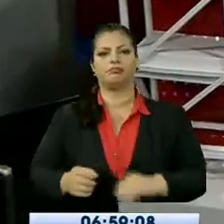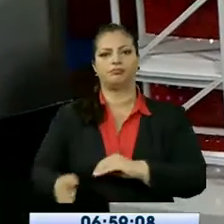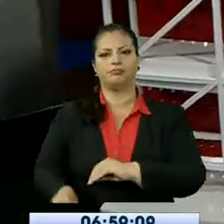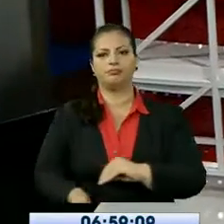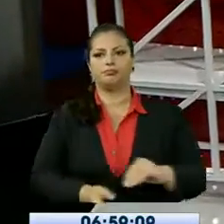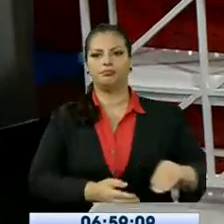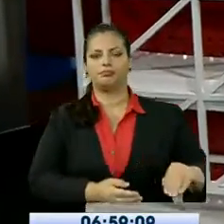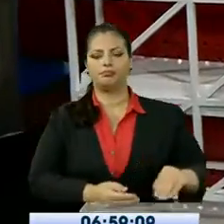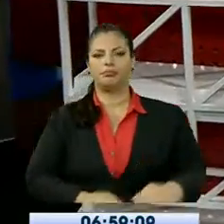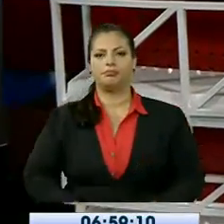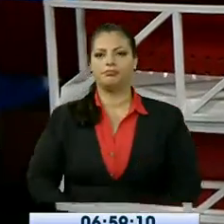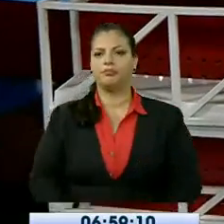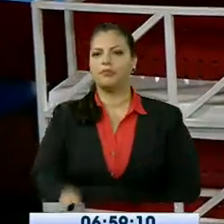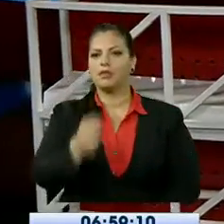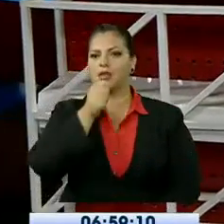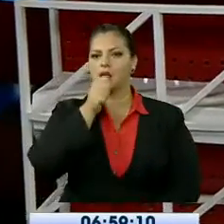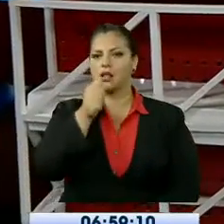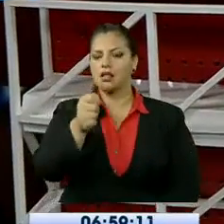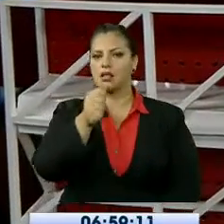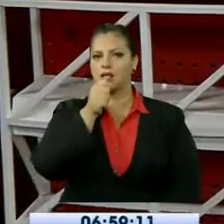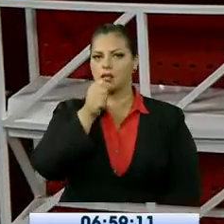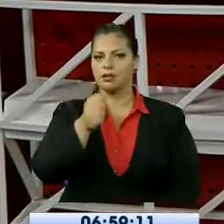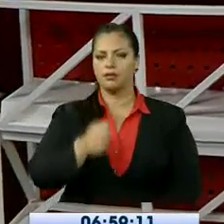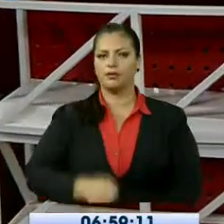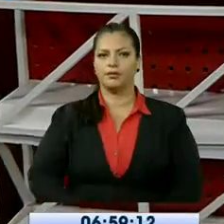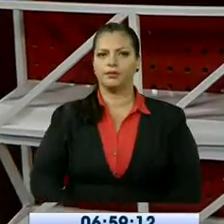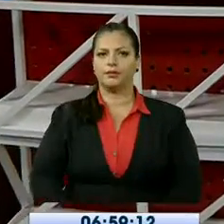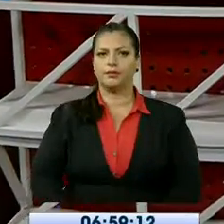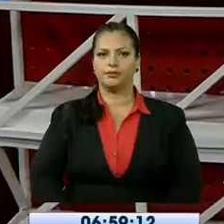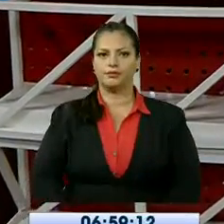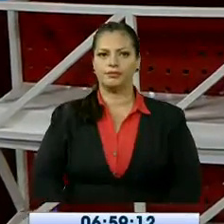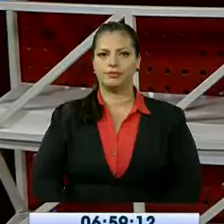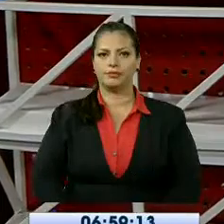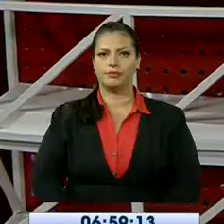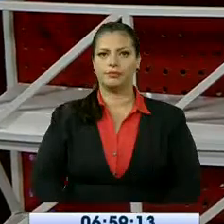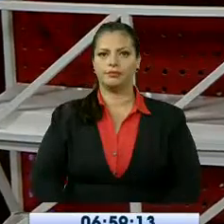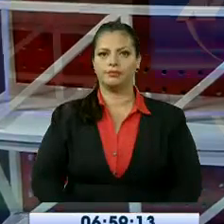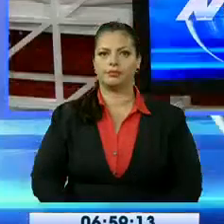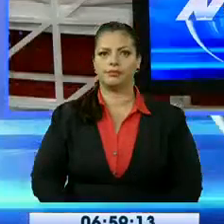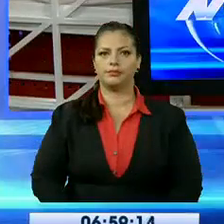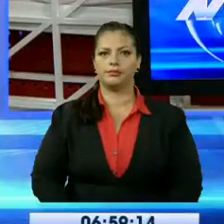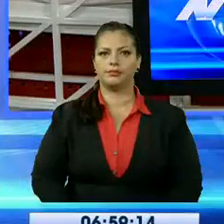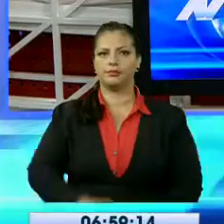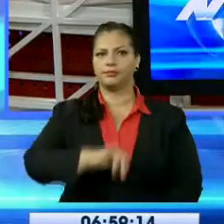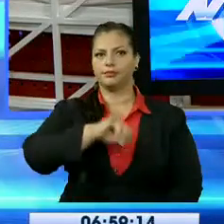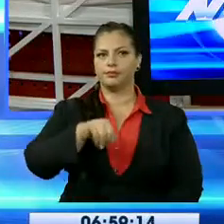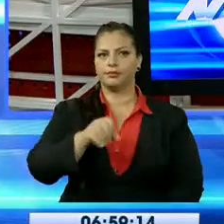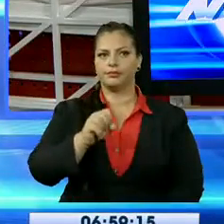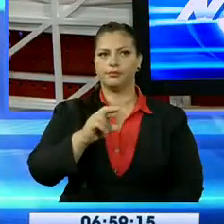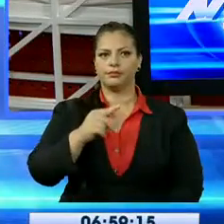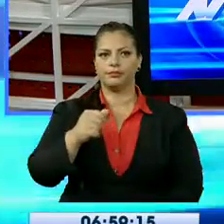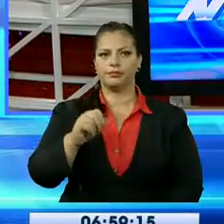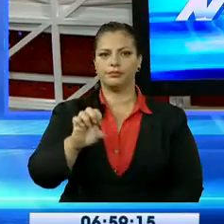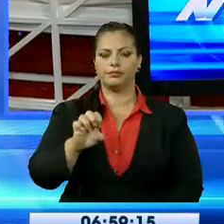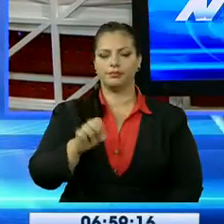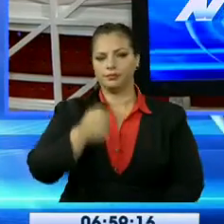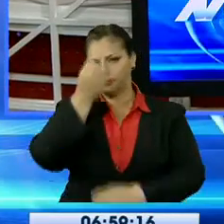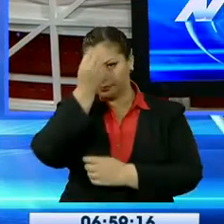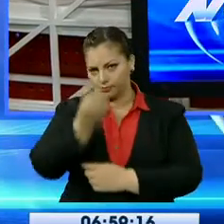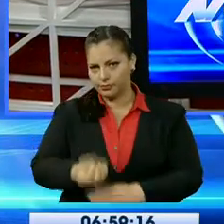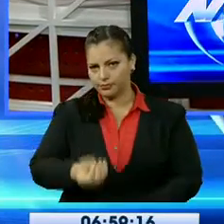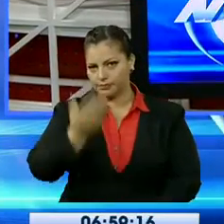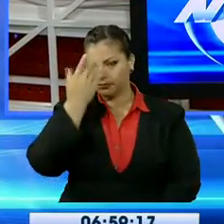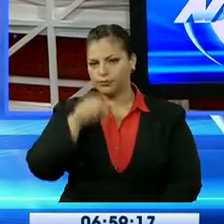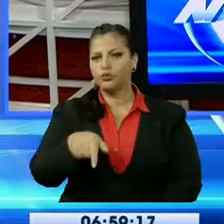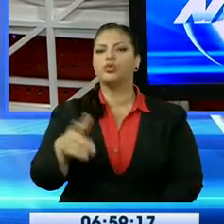Bueno, momento de salir del estudio. Claro que sí, le vamos a dar el paso a nuestro compañero Jorge Salazar. Jorge, buenos días. ¿Por